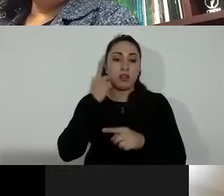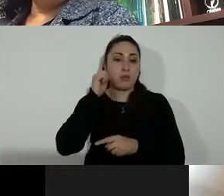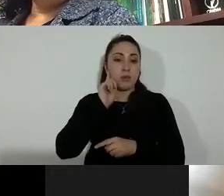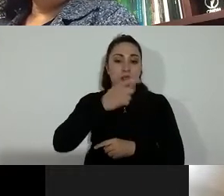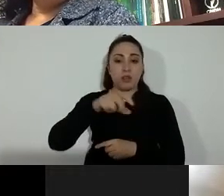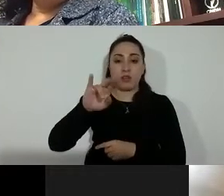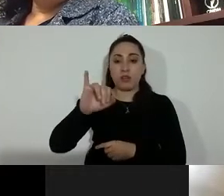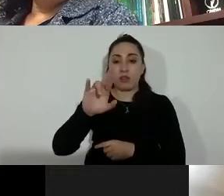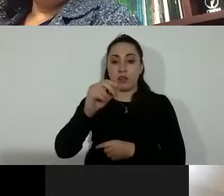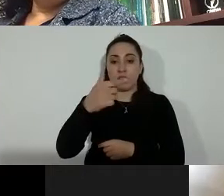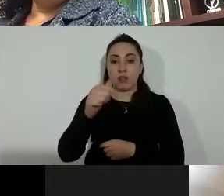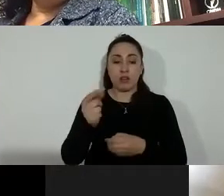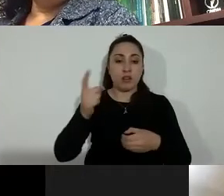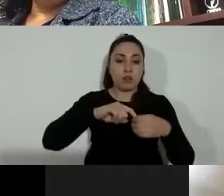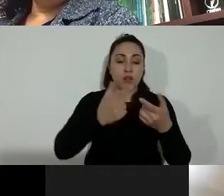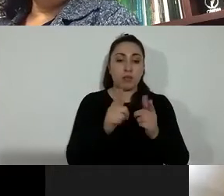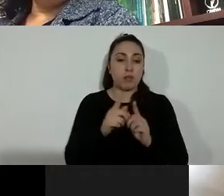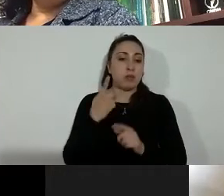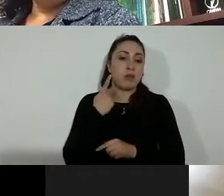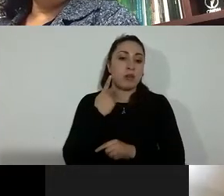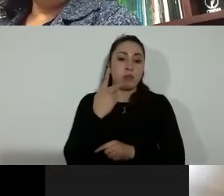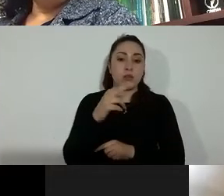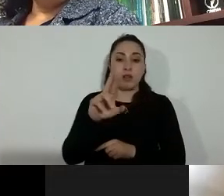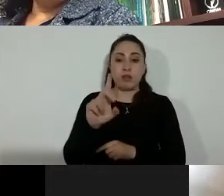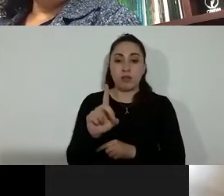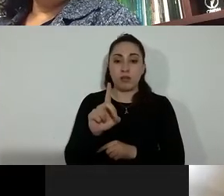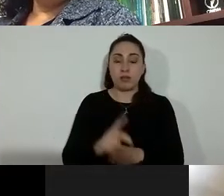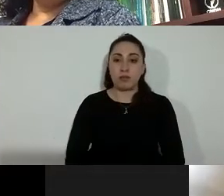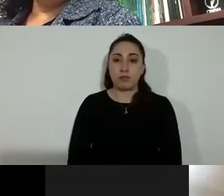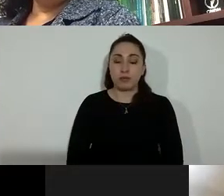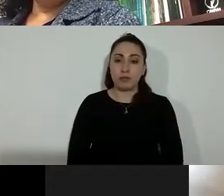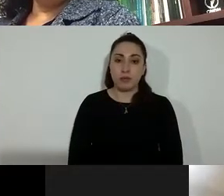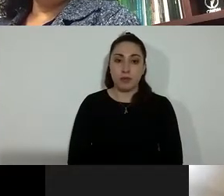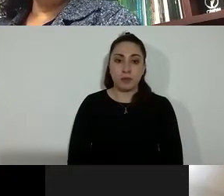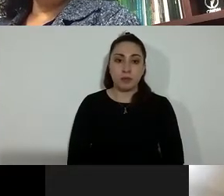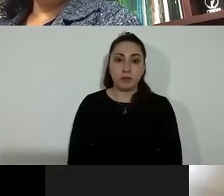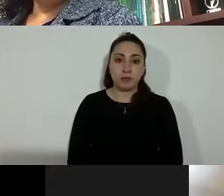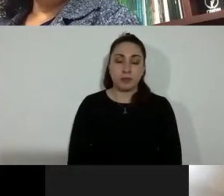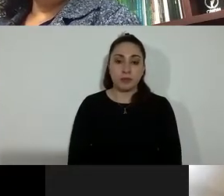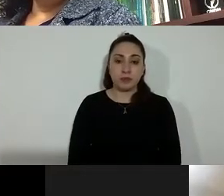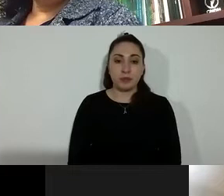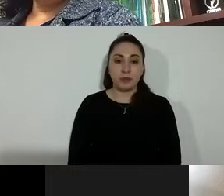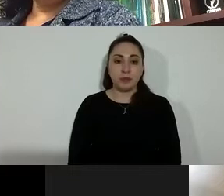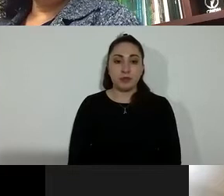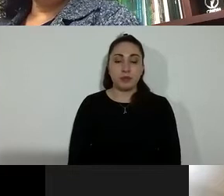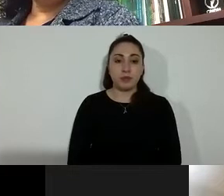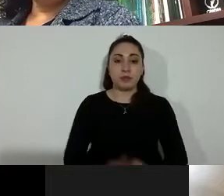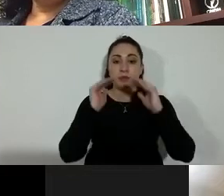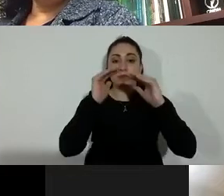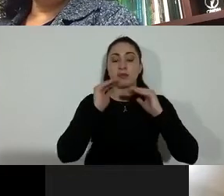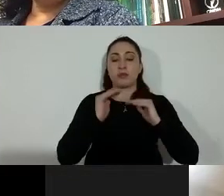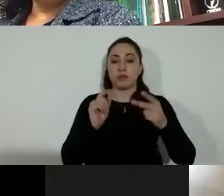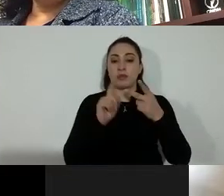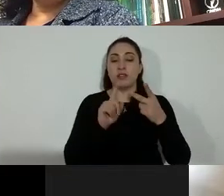Anguiano, integrante del Grupo Parlamentario del Partido de la Revolución Democrática. La segunda,